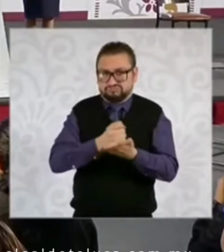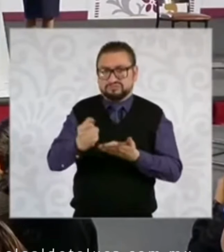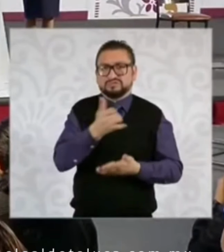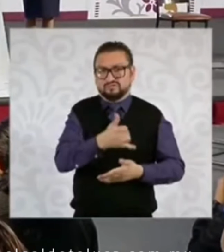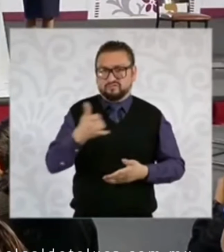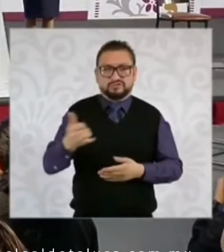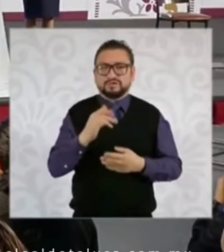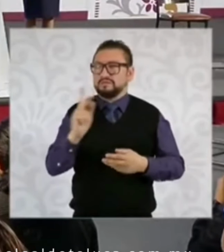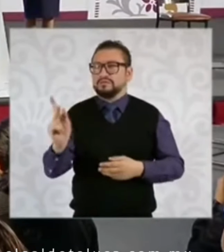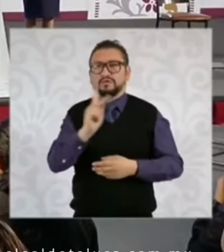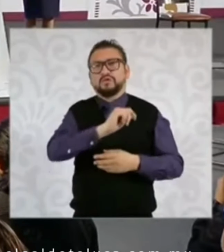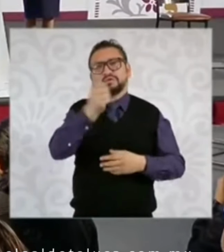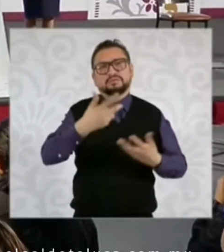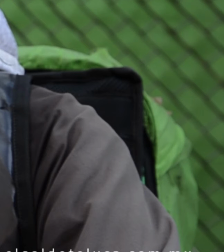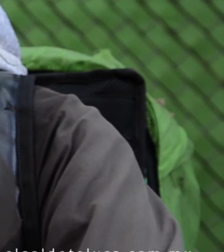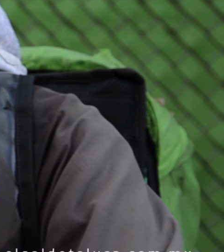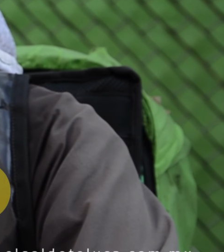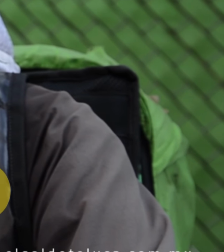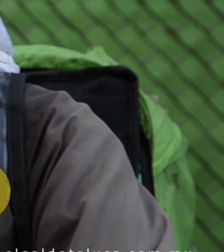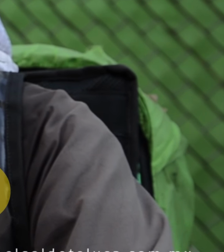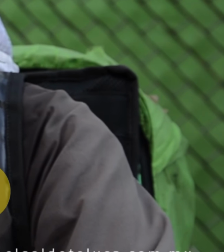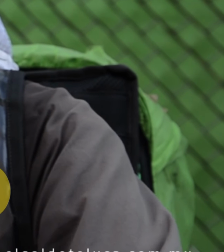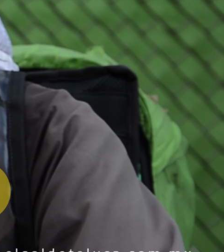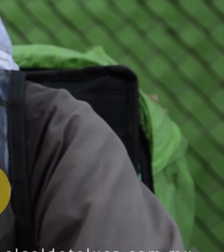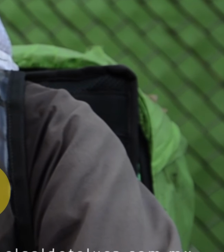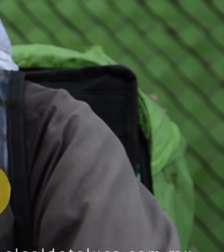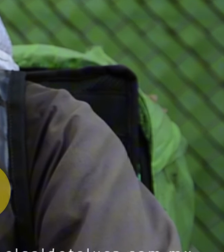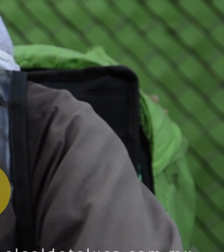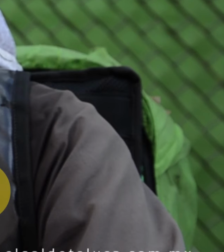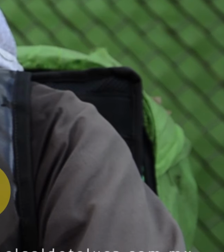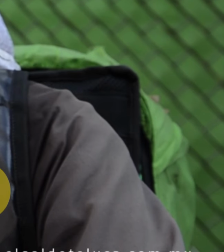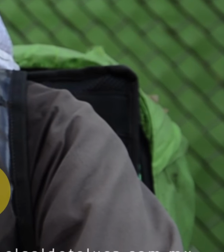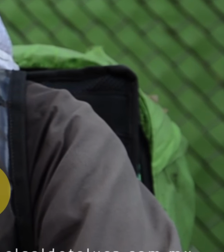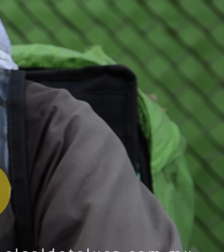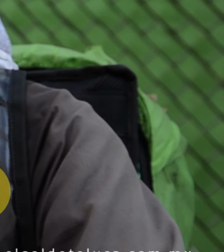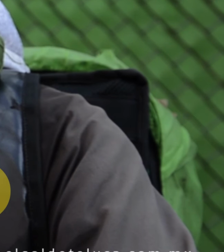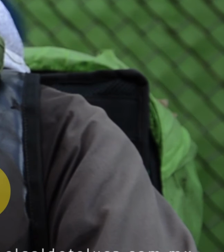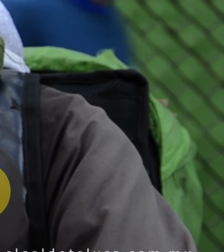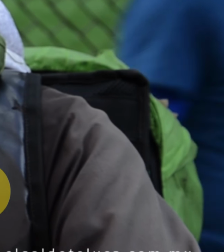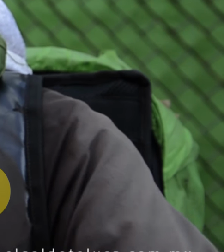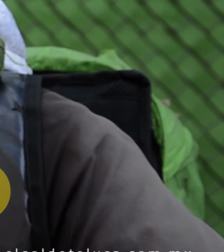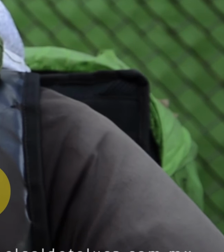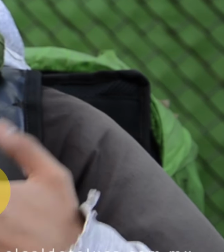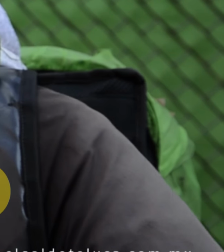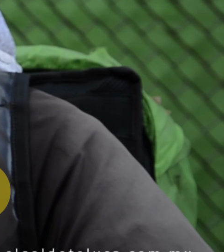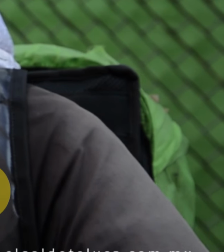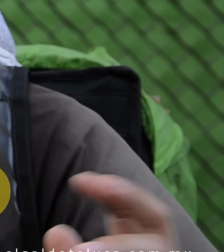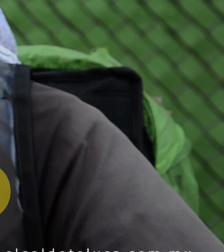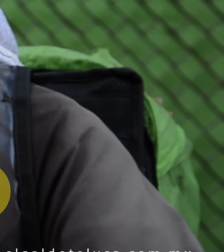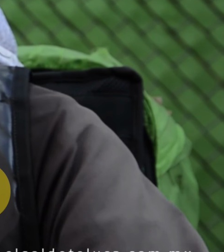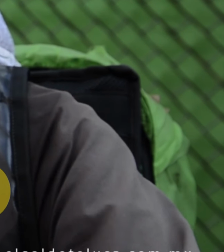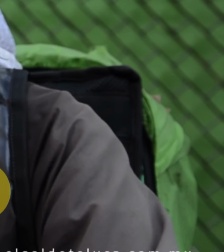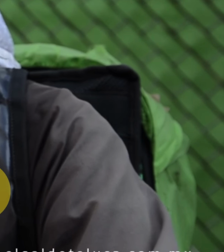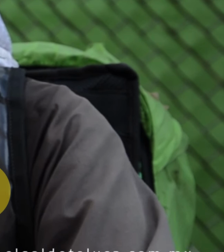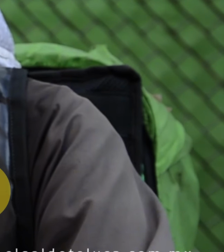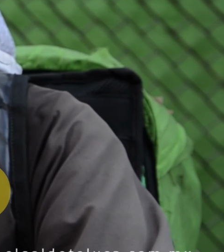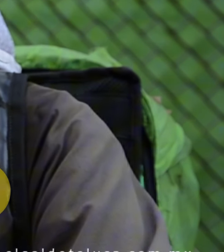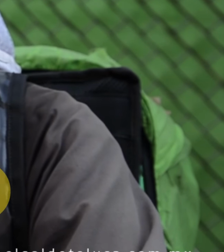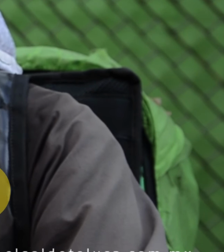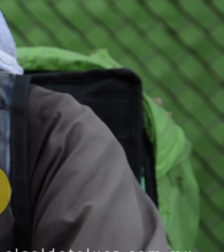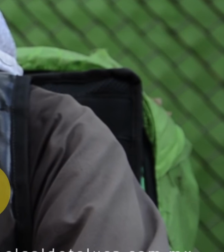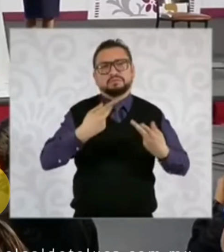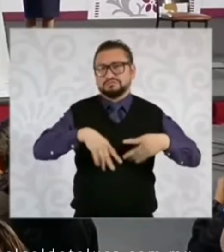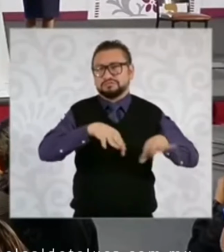cualquier otro trabajador formalmente registrado. Suena bien porque hay más de una persona que dedica más tiempo a este tipo